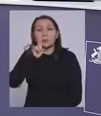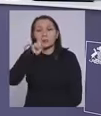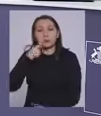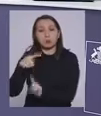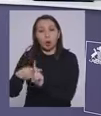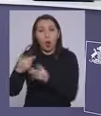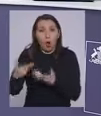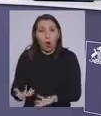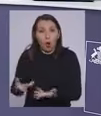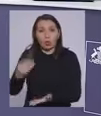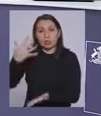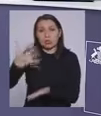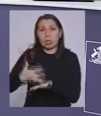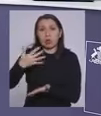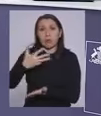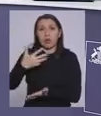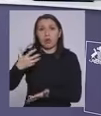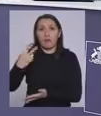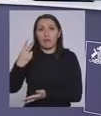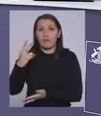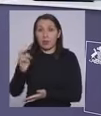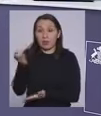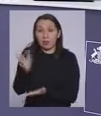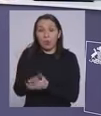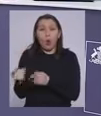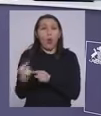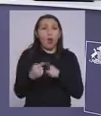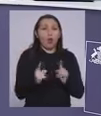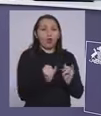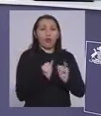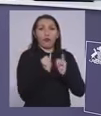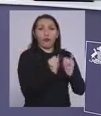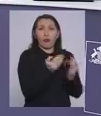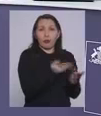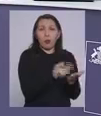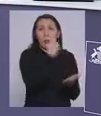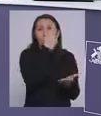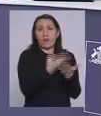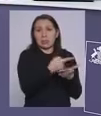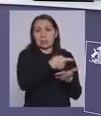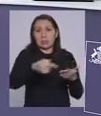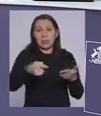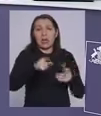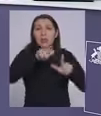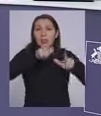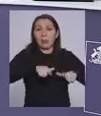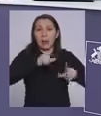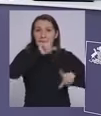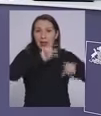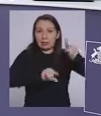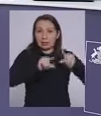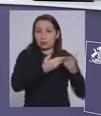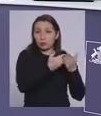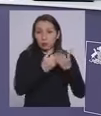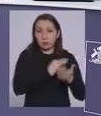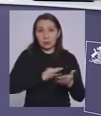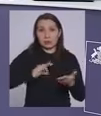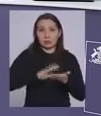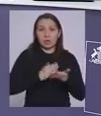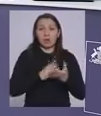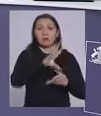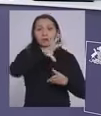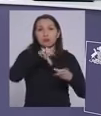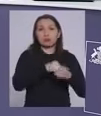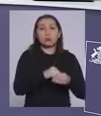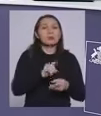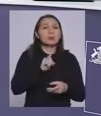hoy llegó a 5.920 muertes. Y el otro reporte semanal del Departamento de Estadísticas del MINSAL, que incorpora a los fallecidos